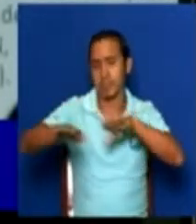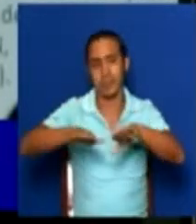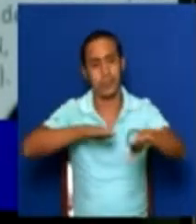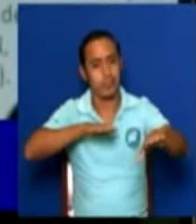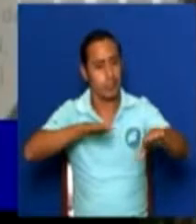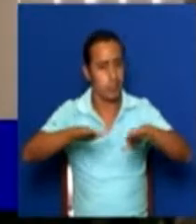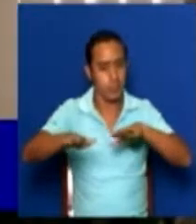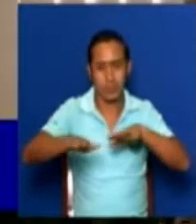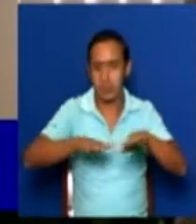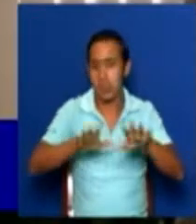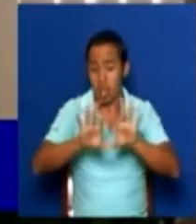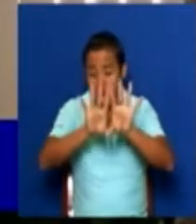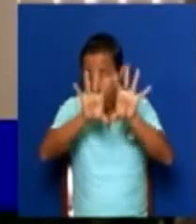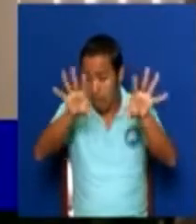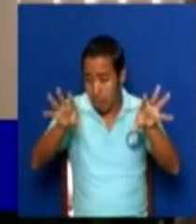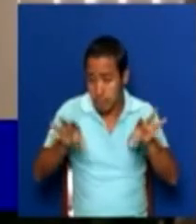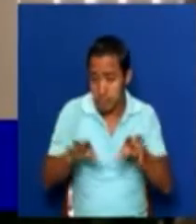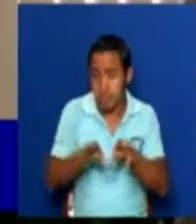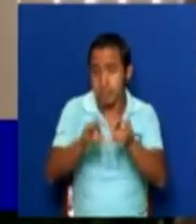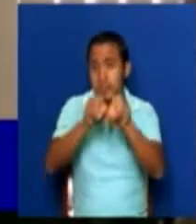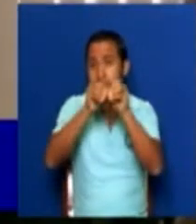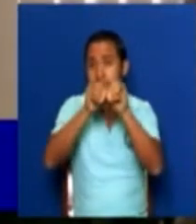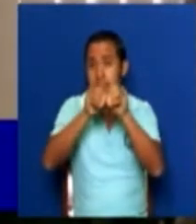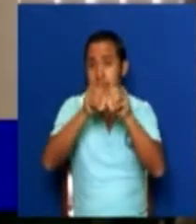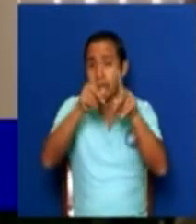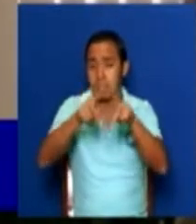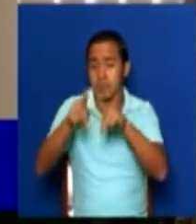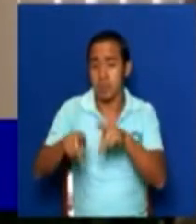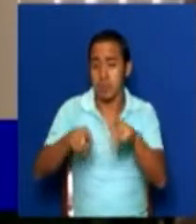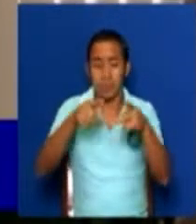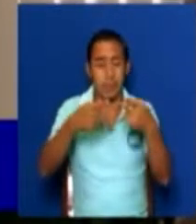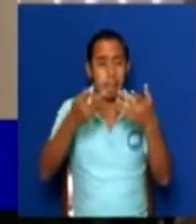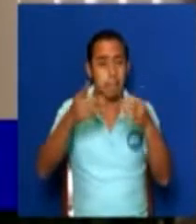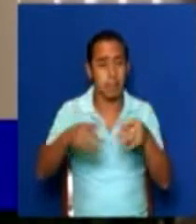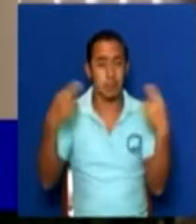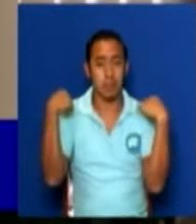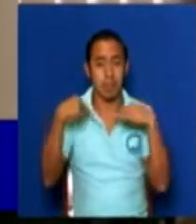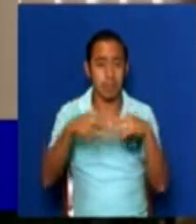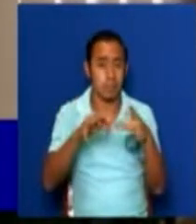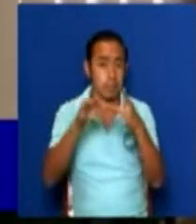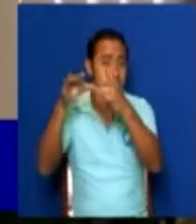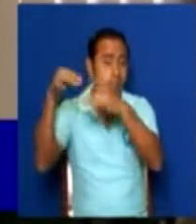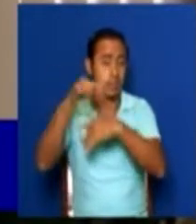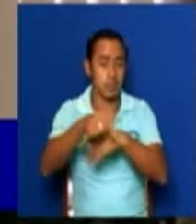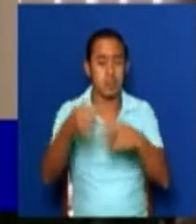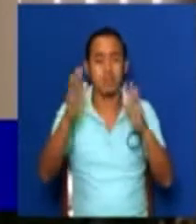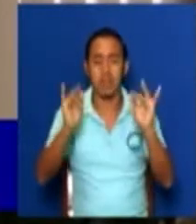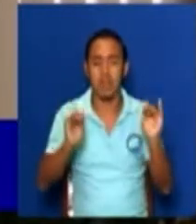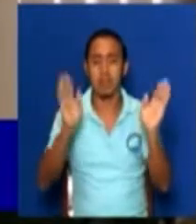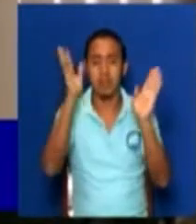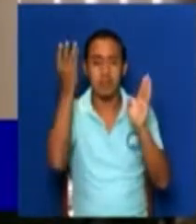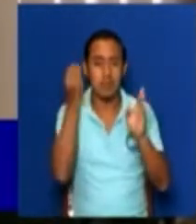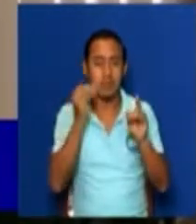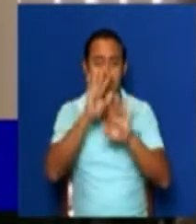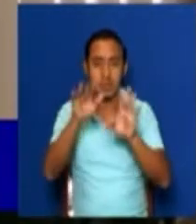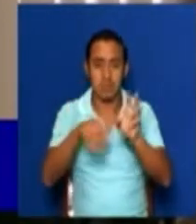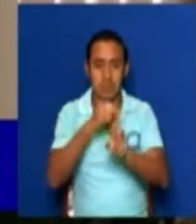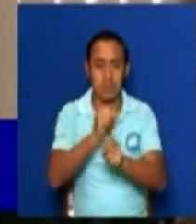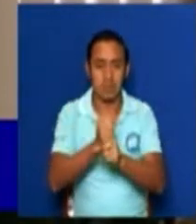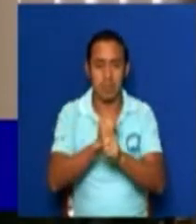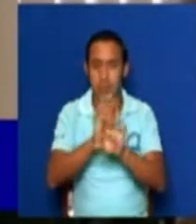absorber todas las personas, los profesionales, hombres como mujeres que se gradúan